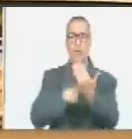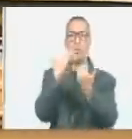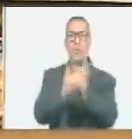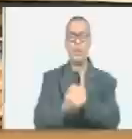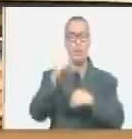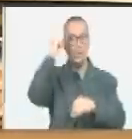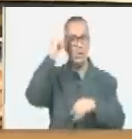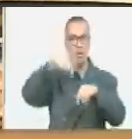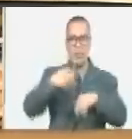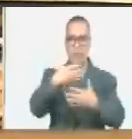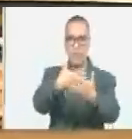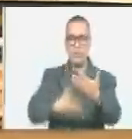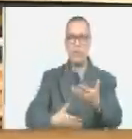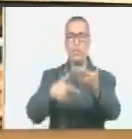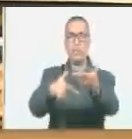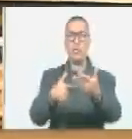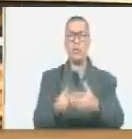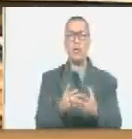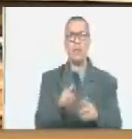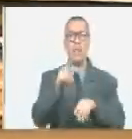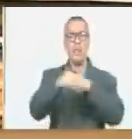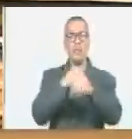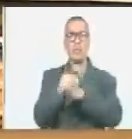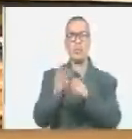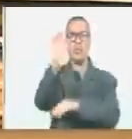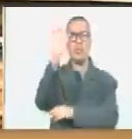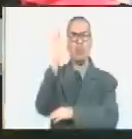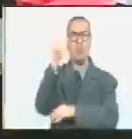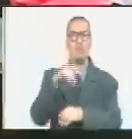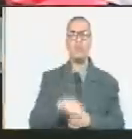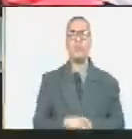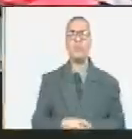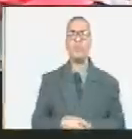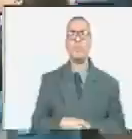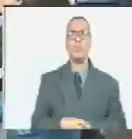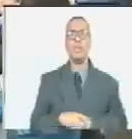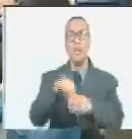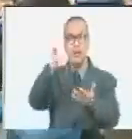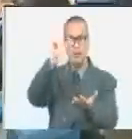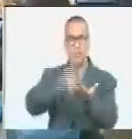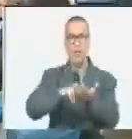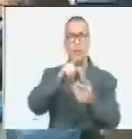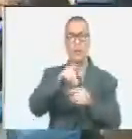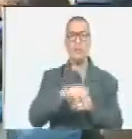orden del día presentado, sírvanse a manifestarlo con la señal de costumbre. Queda